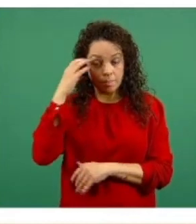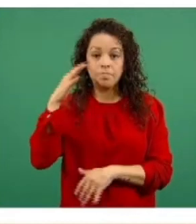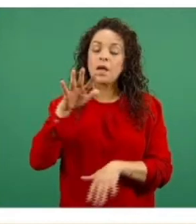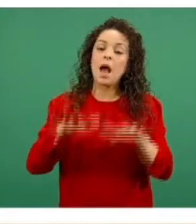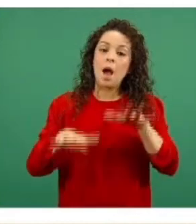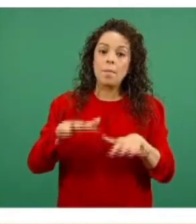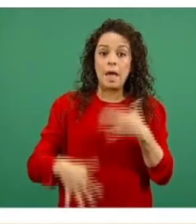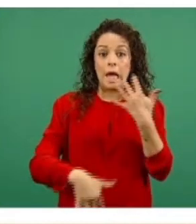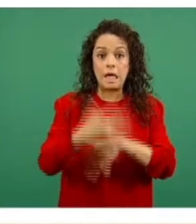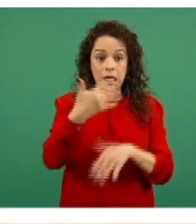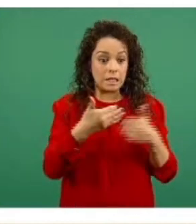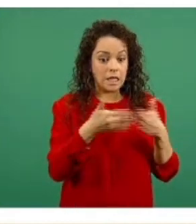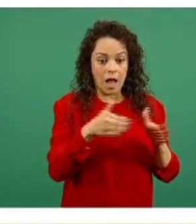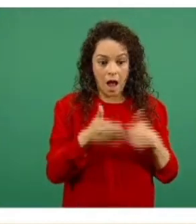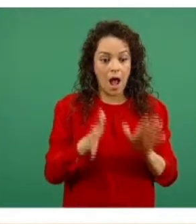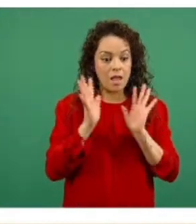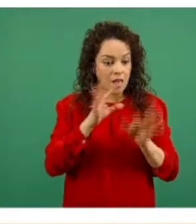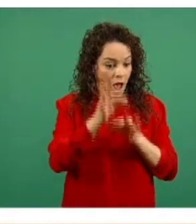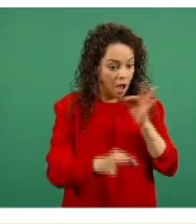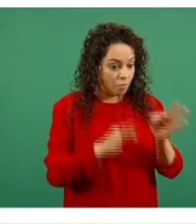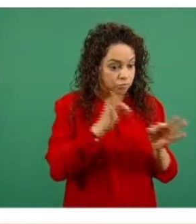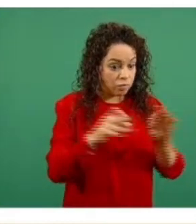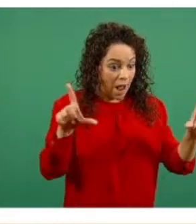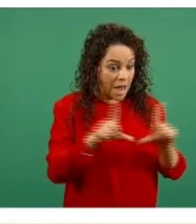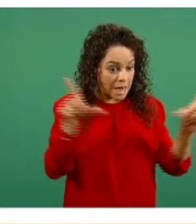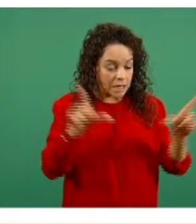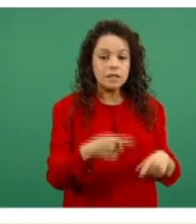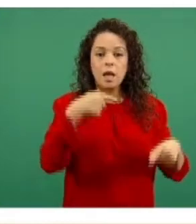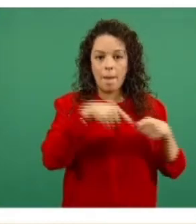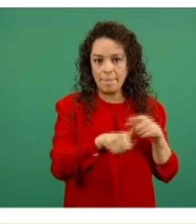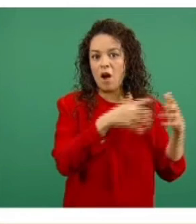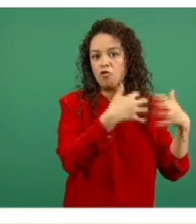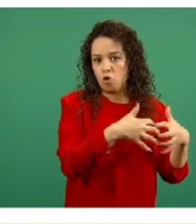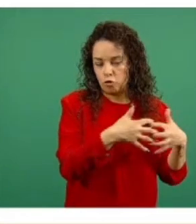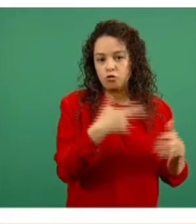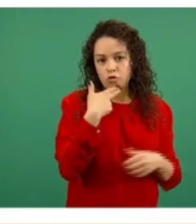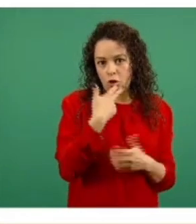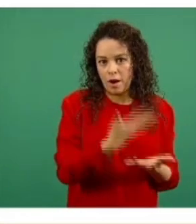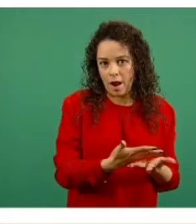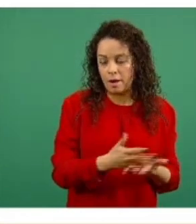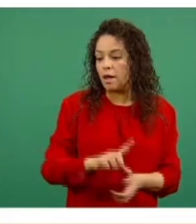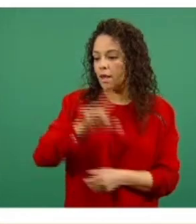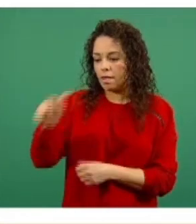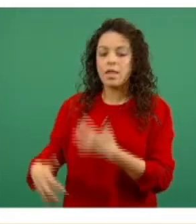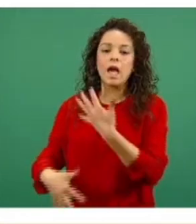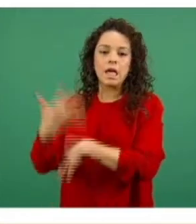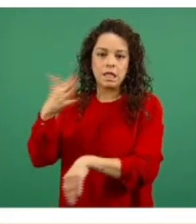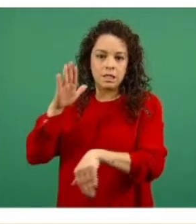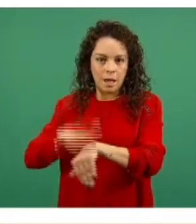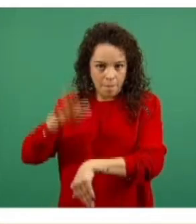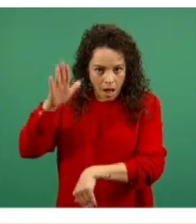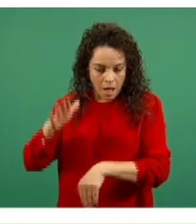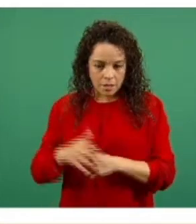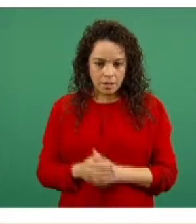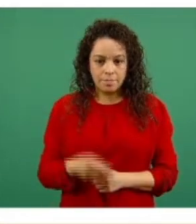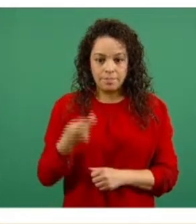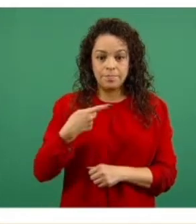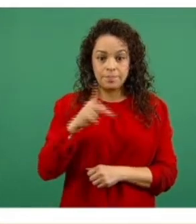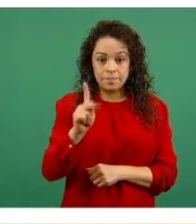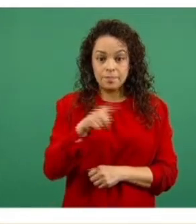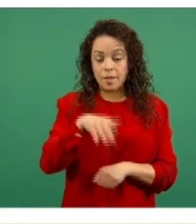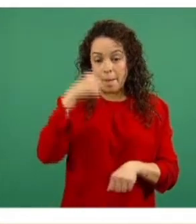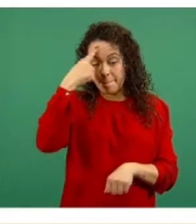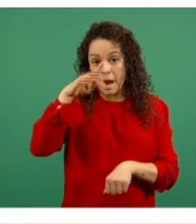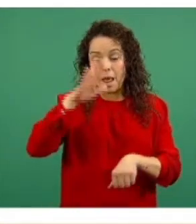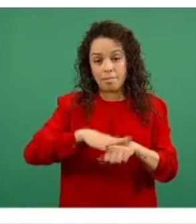en el momento que están listas y disponibles y después 15 más. Es el periodo largo, pero para hacerlo un poco más